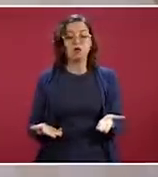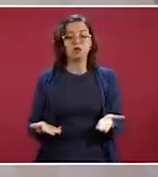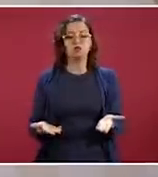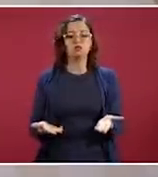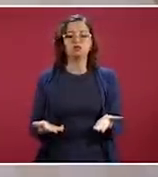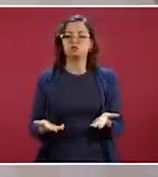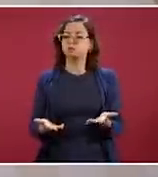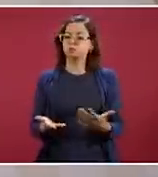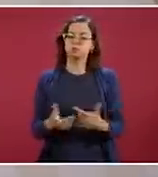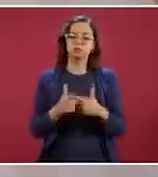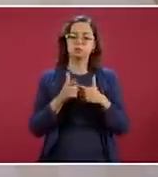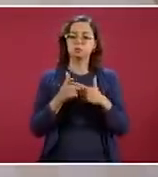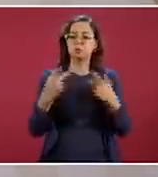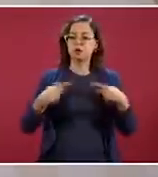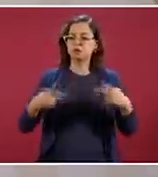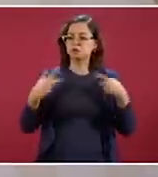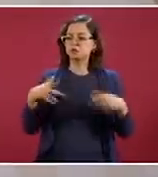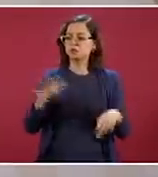resultaron